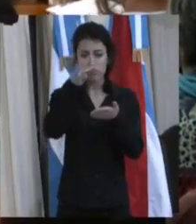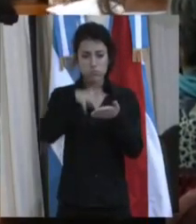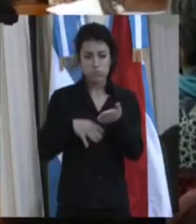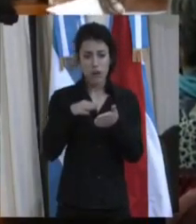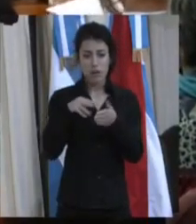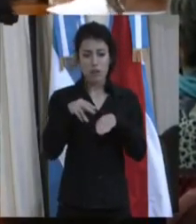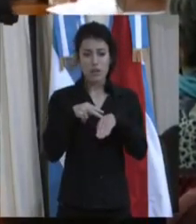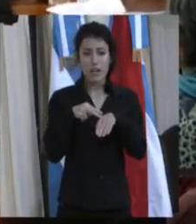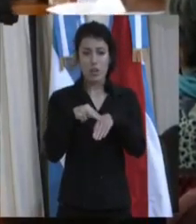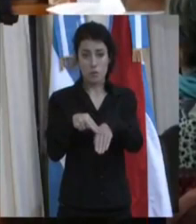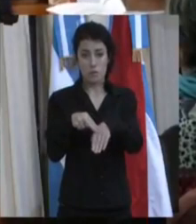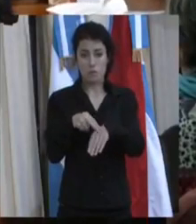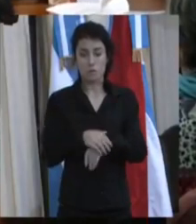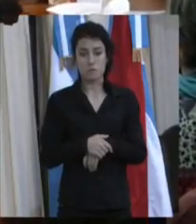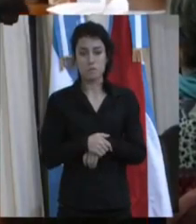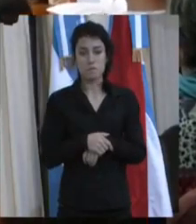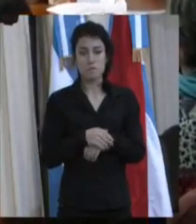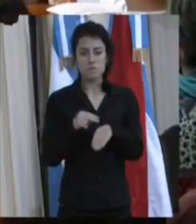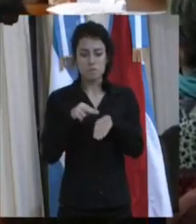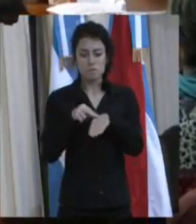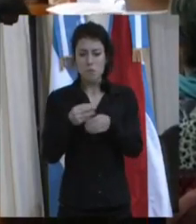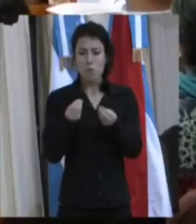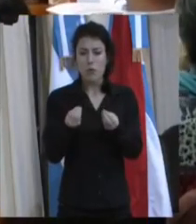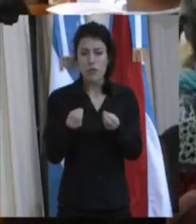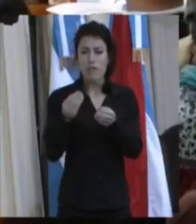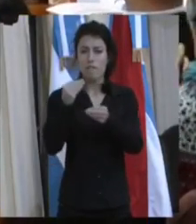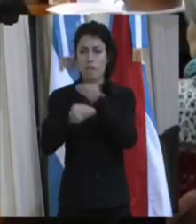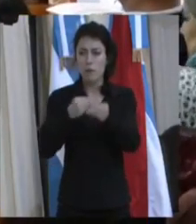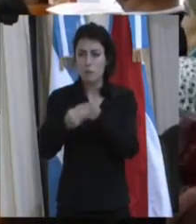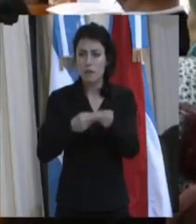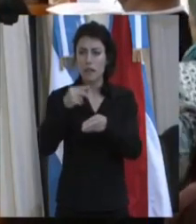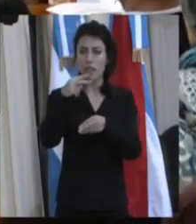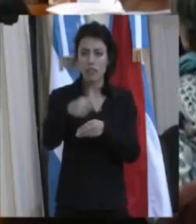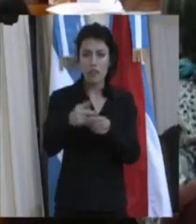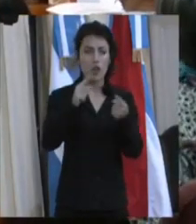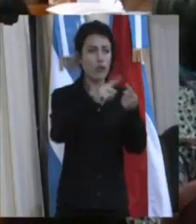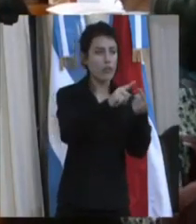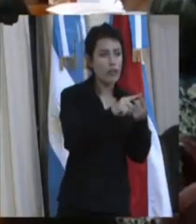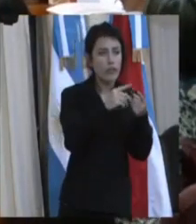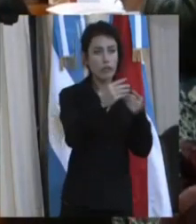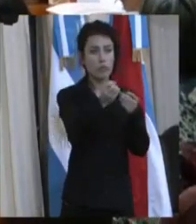entonces aprobaban porque venían de la familia de, con contactos de.